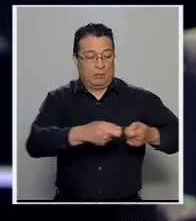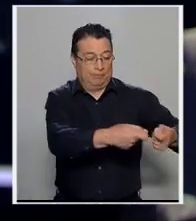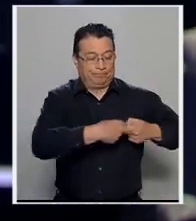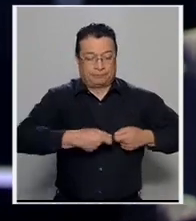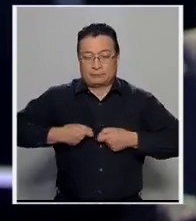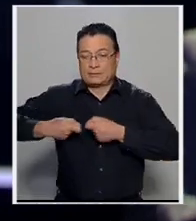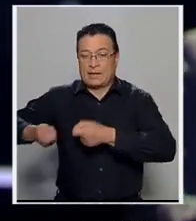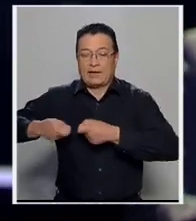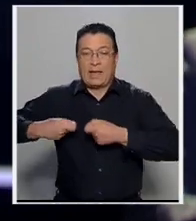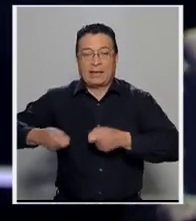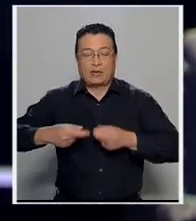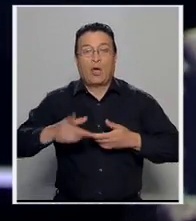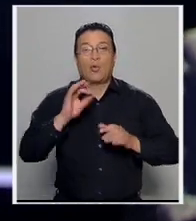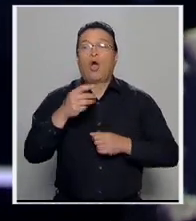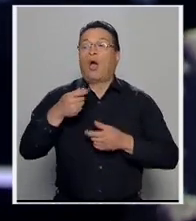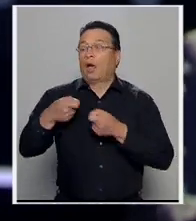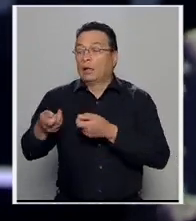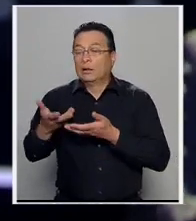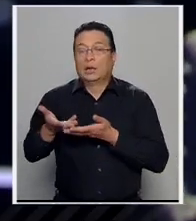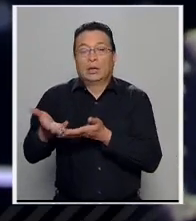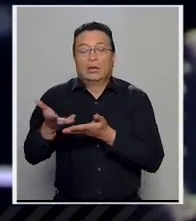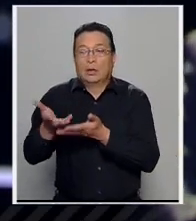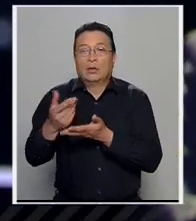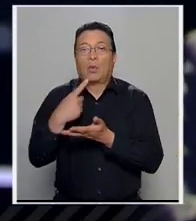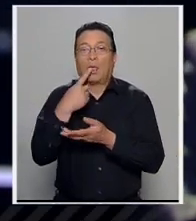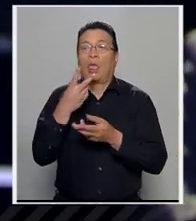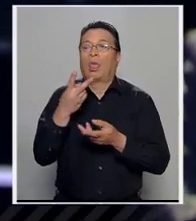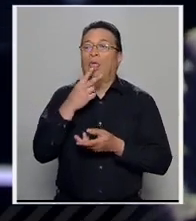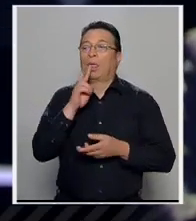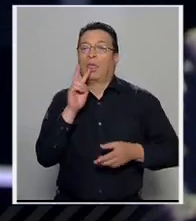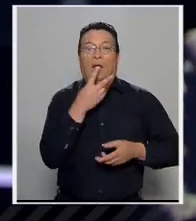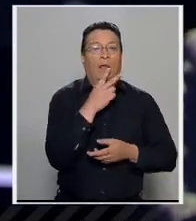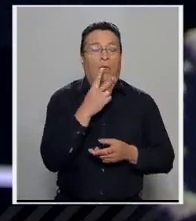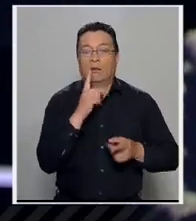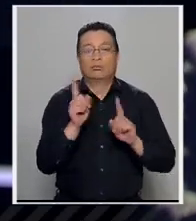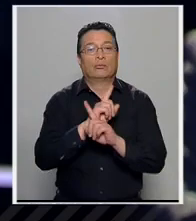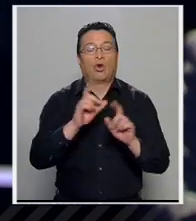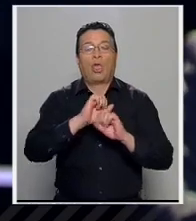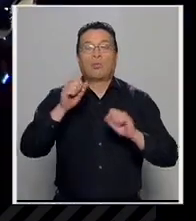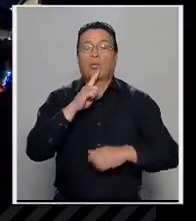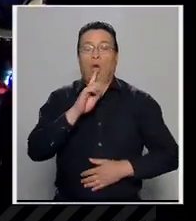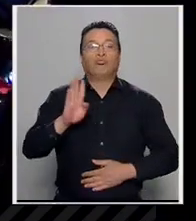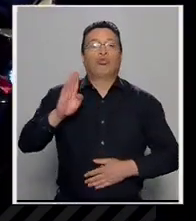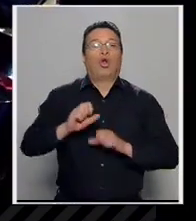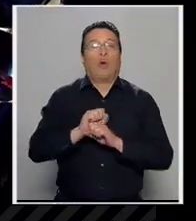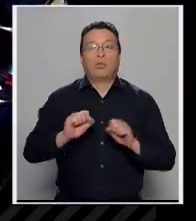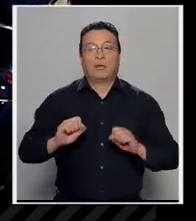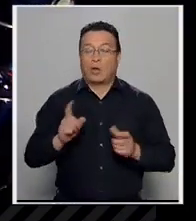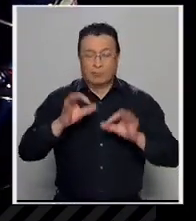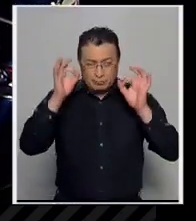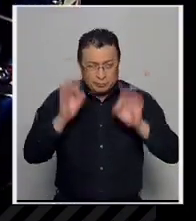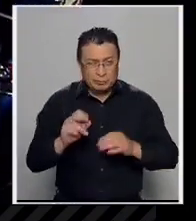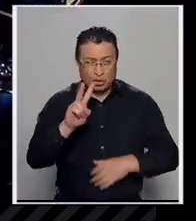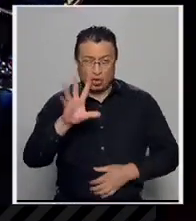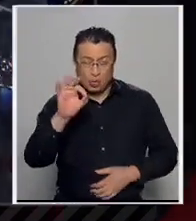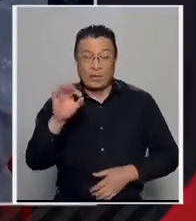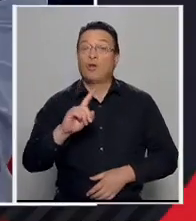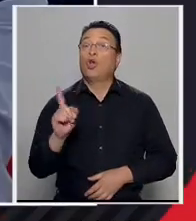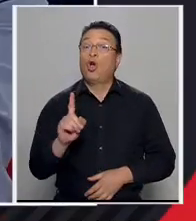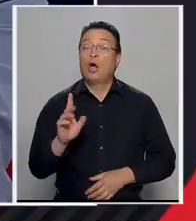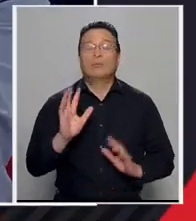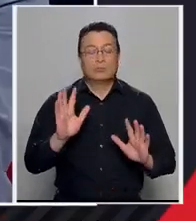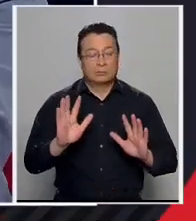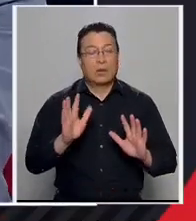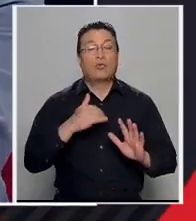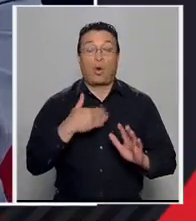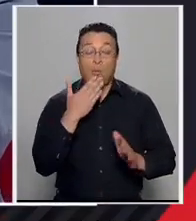Porque si no, al final es vender humo y la gente lo que menos quiere es que se creen expectativas que después no se pueden cumplir. O sea, no es cerrado 250. Es que más que sea cerrado,